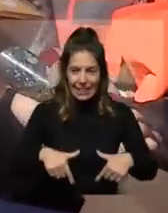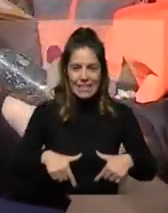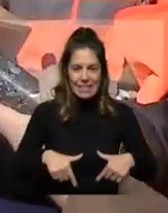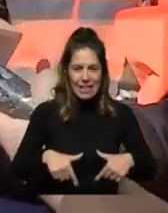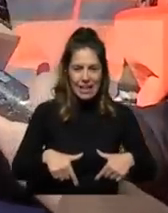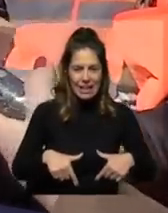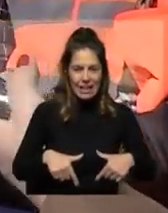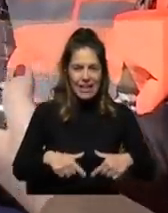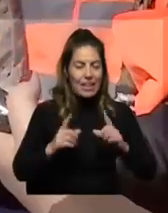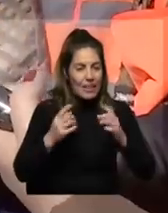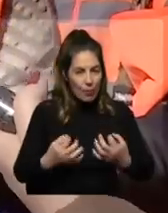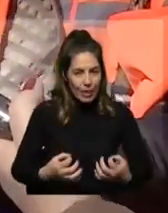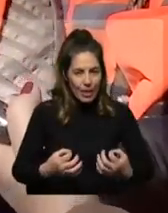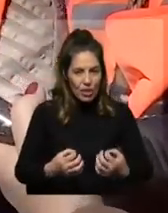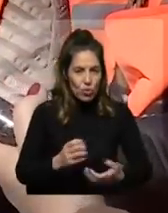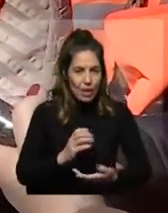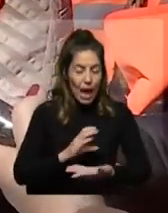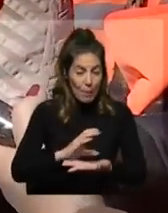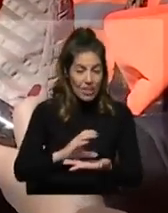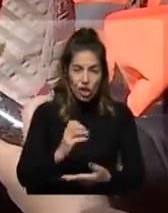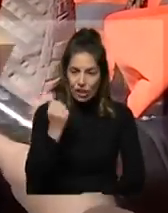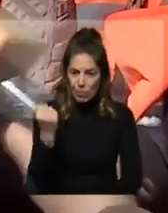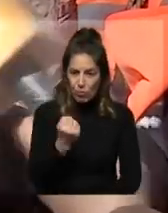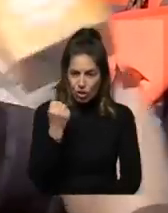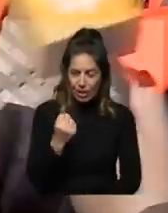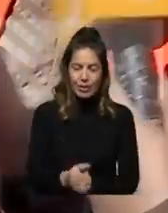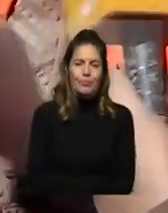y verdaderamente es una inversión importante